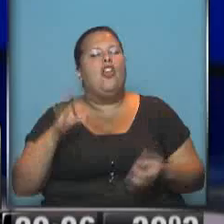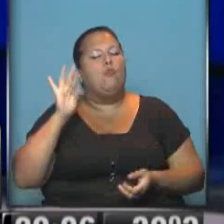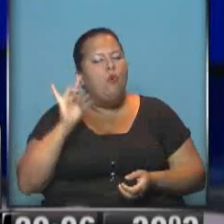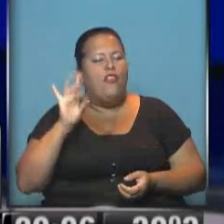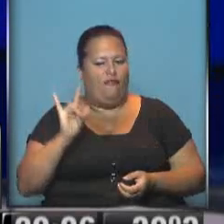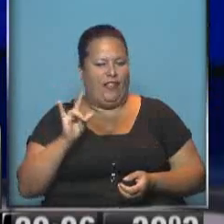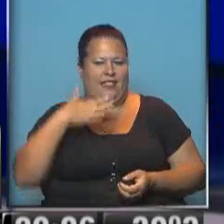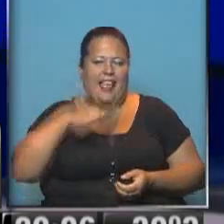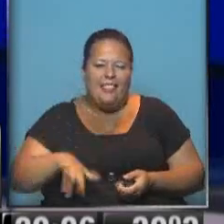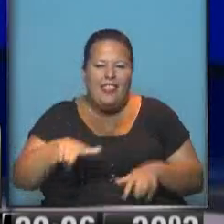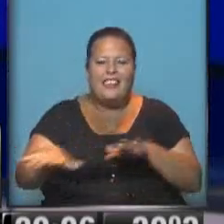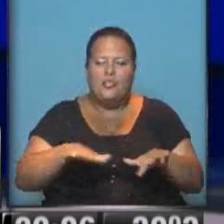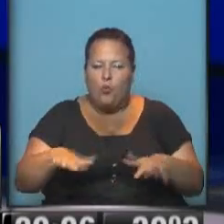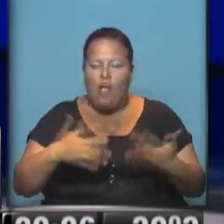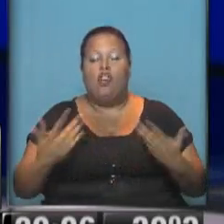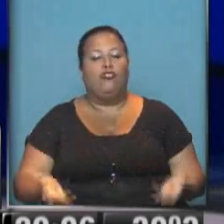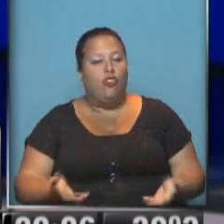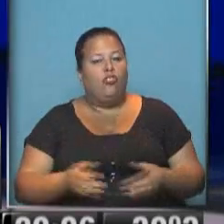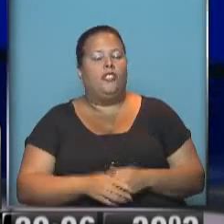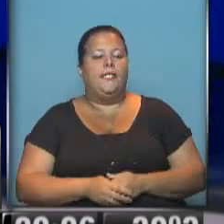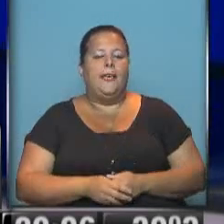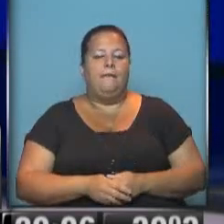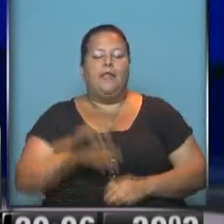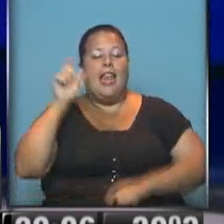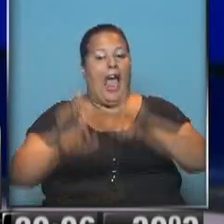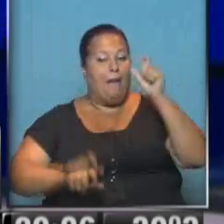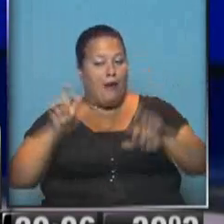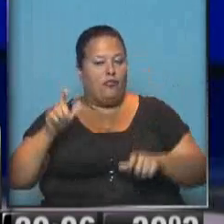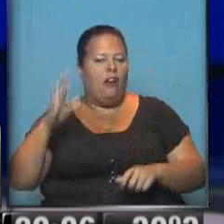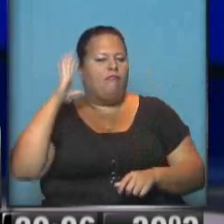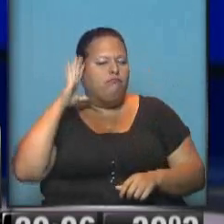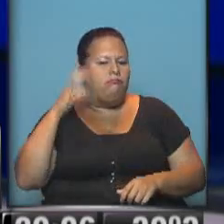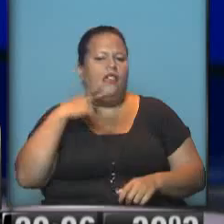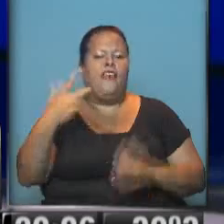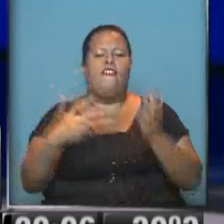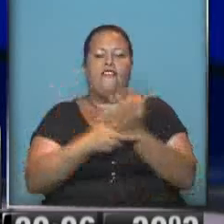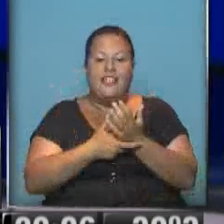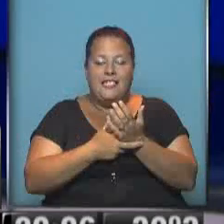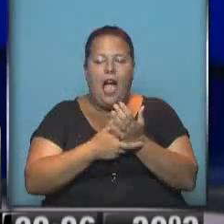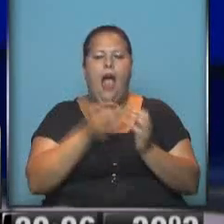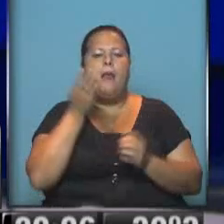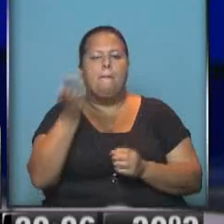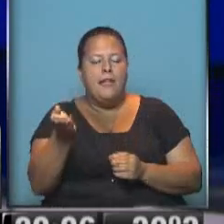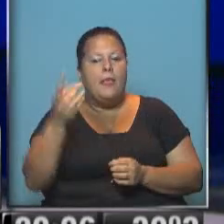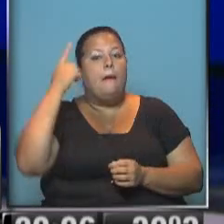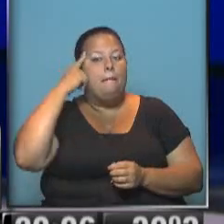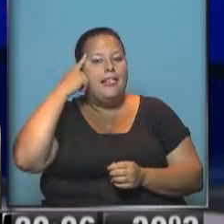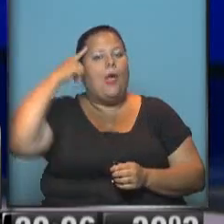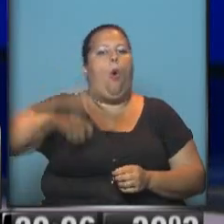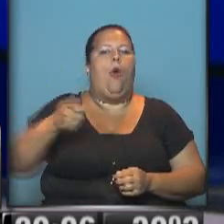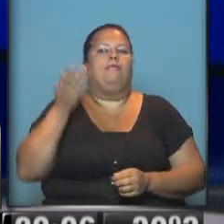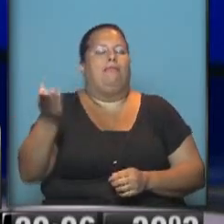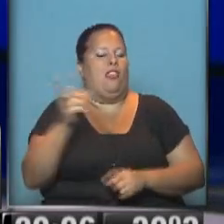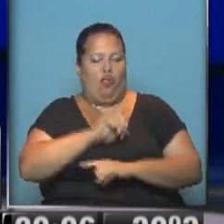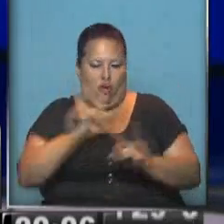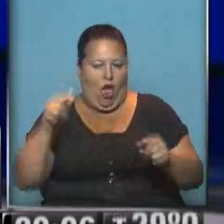difícil de entender todo esto. Y entonces la gente escucha que el fiscal pide y cree que es que el juez pide.